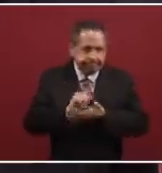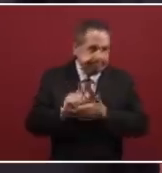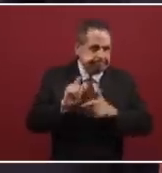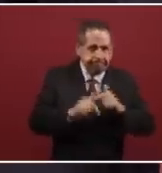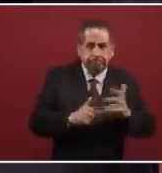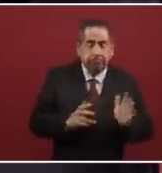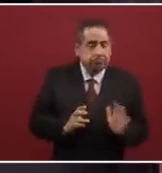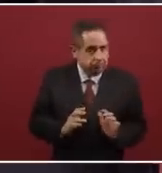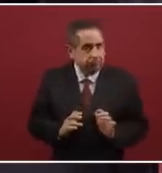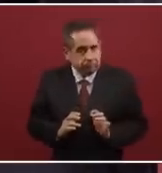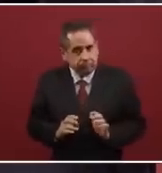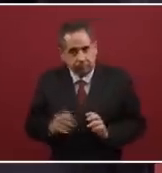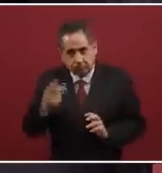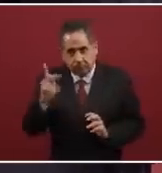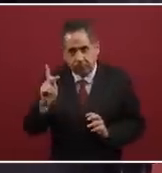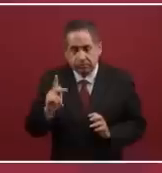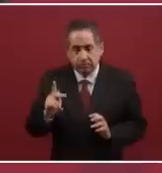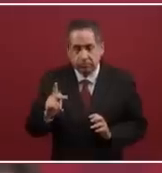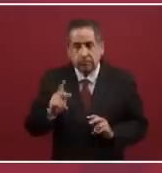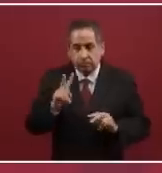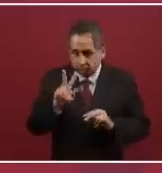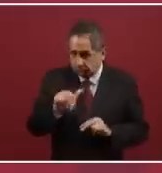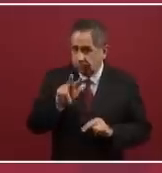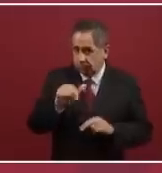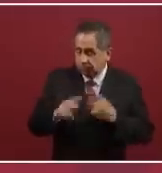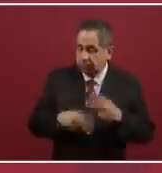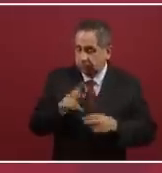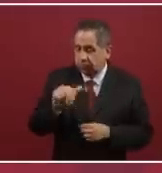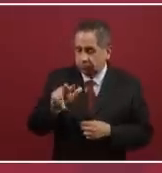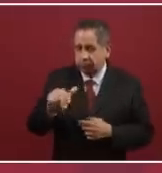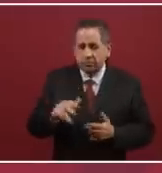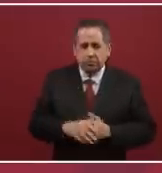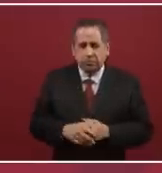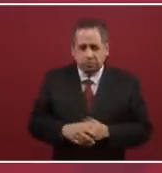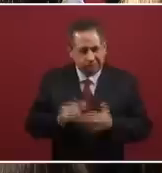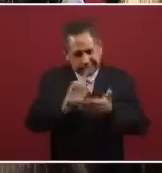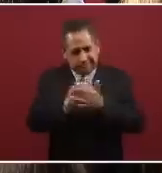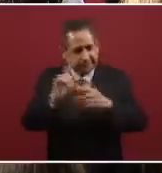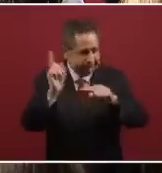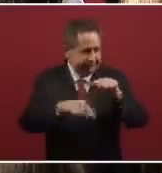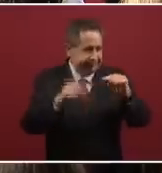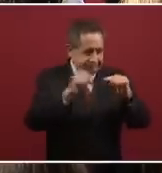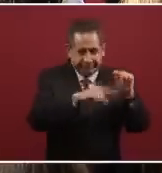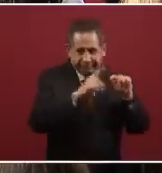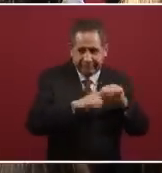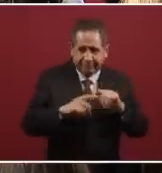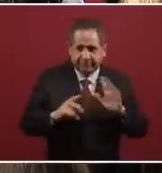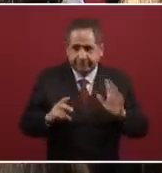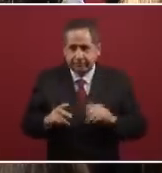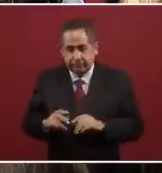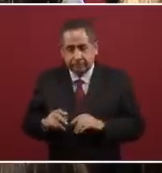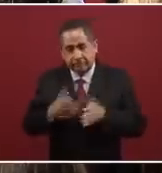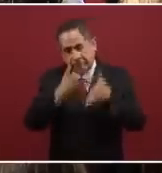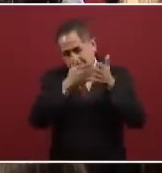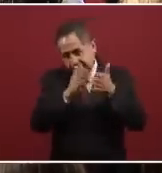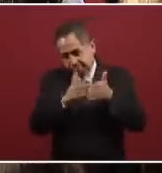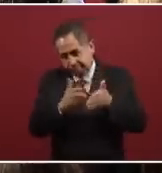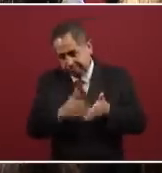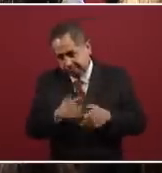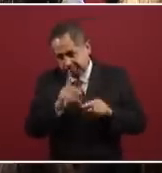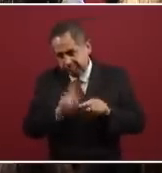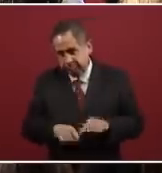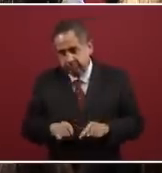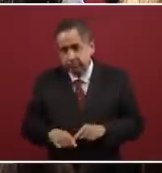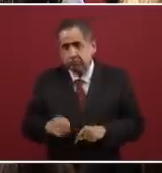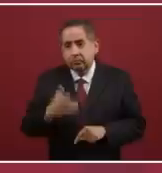pero ahí va la limpia, de arriba para abajo. Entonces